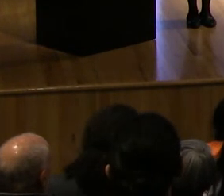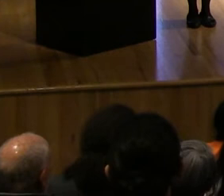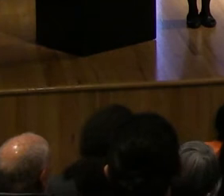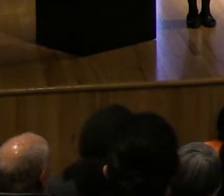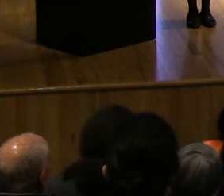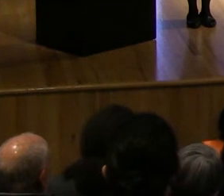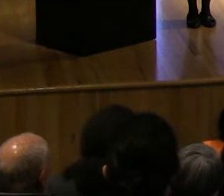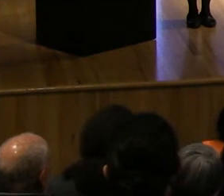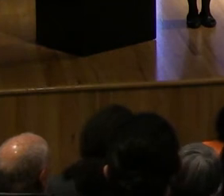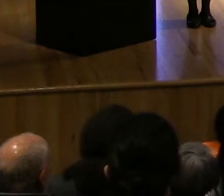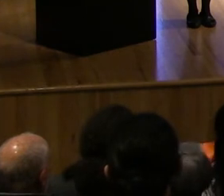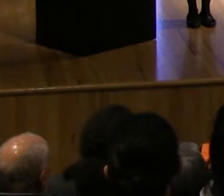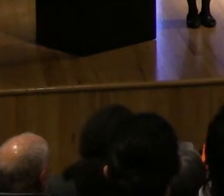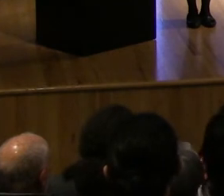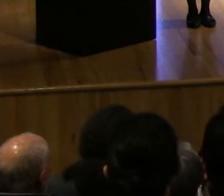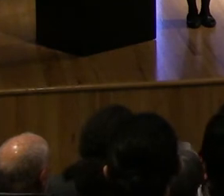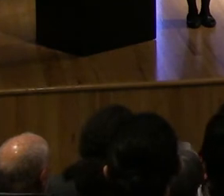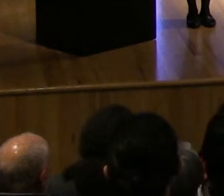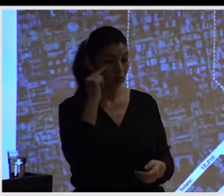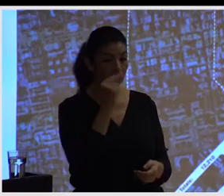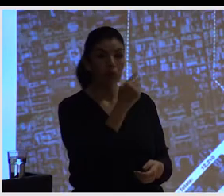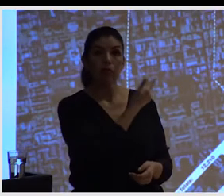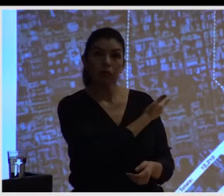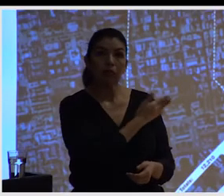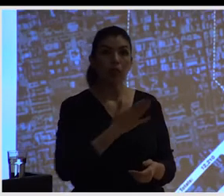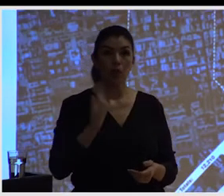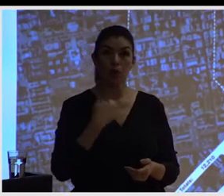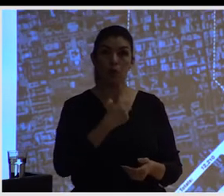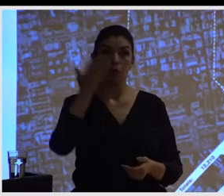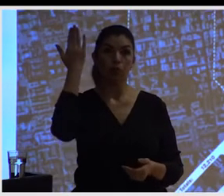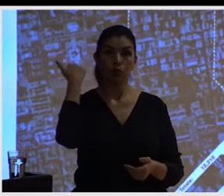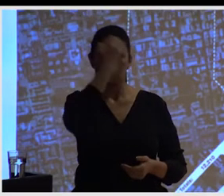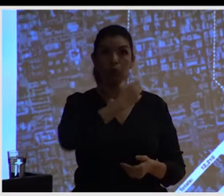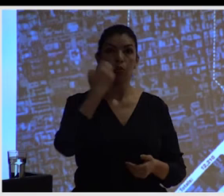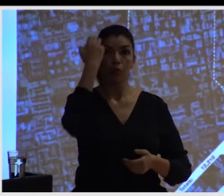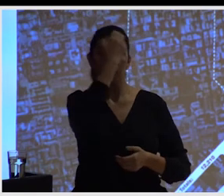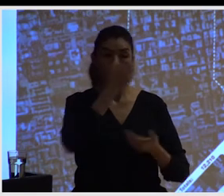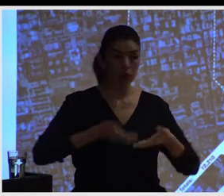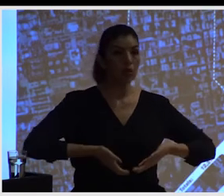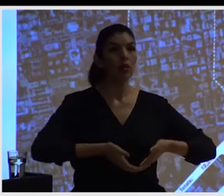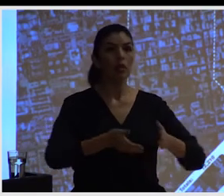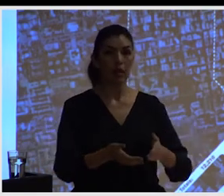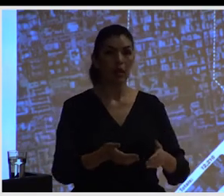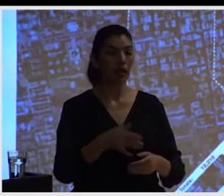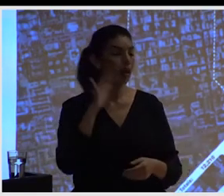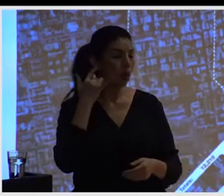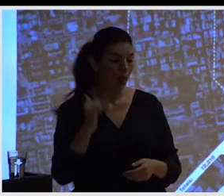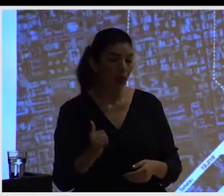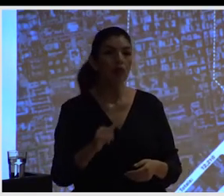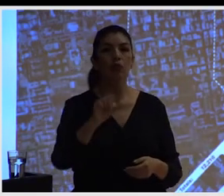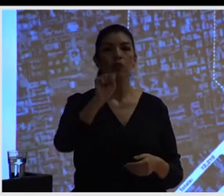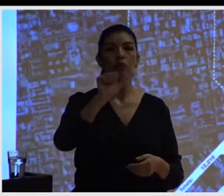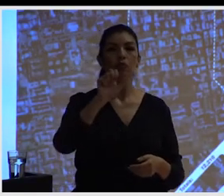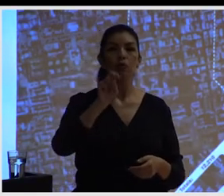Esto, por ejemplo, es un estudio de los flujos de peatones y de bicicletas de la calle Market en San Francisco. Esto también ha sido el